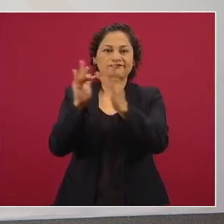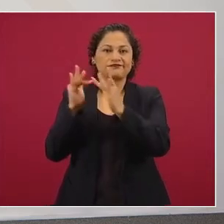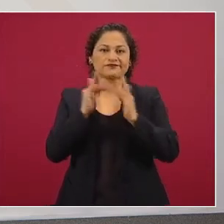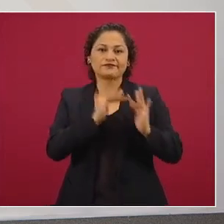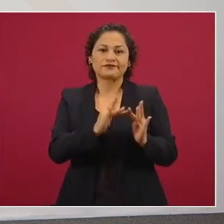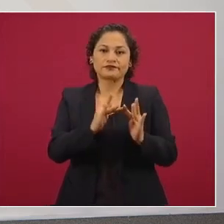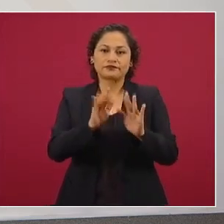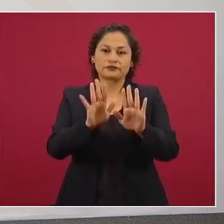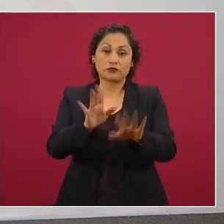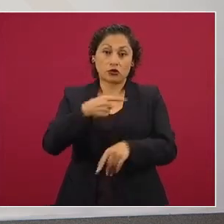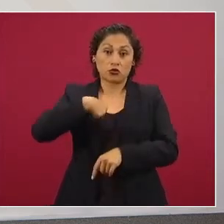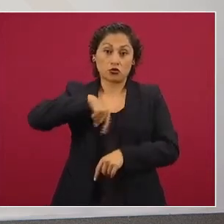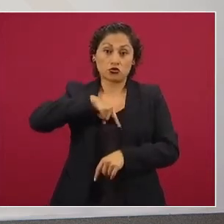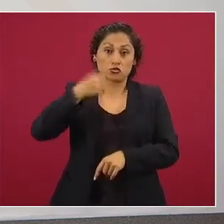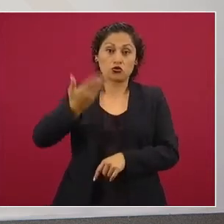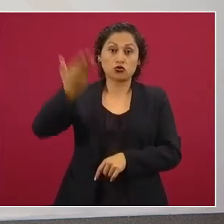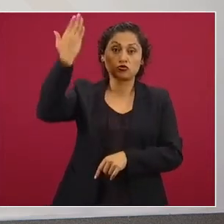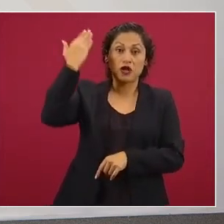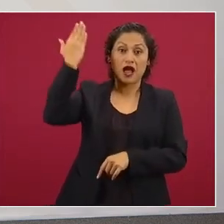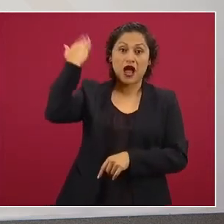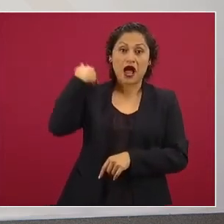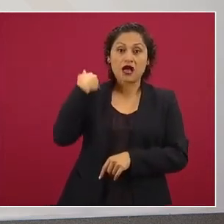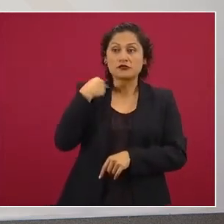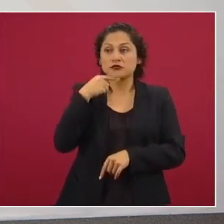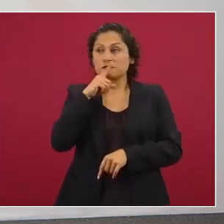de un cerco informativo.